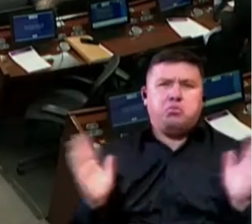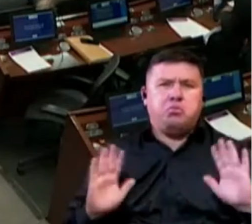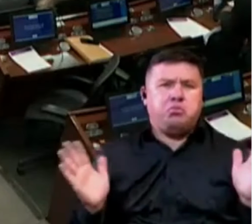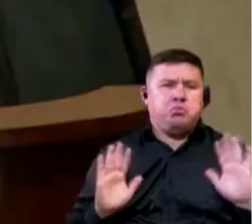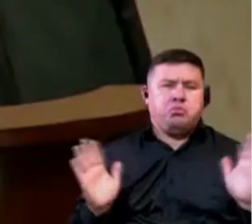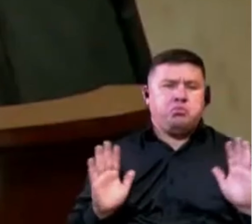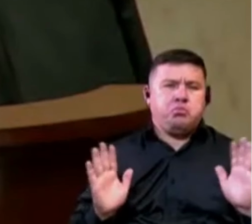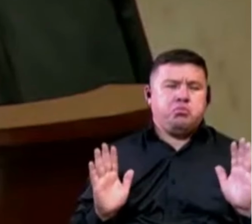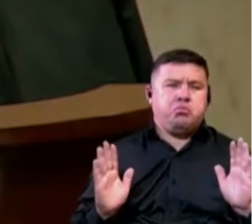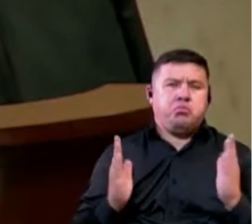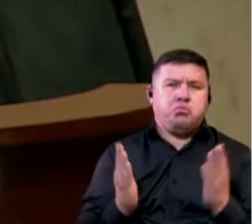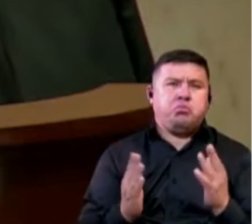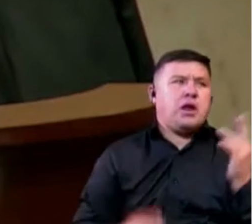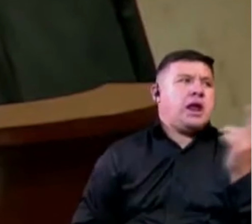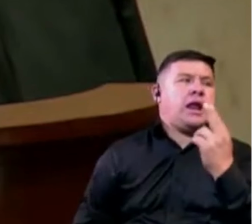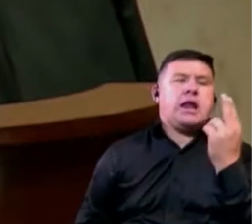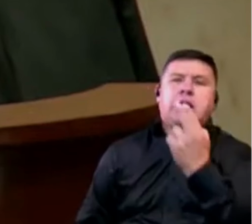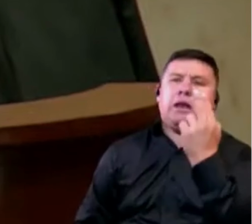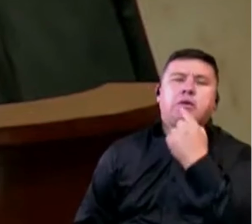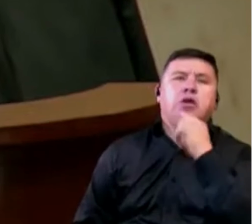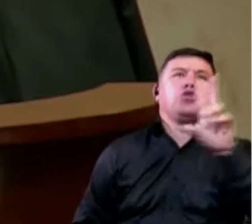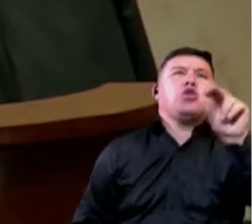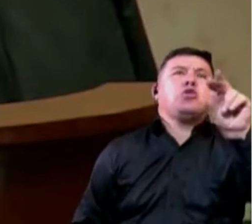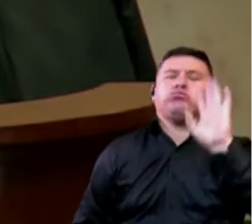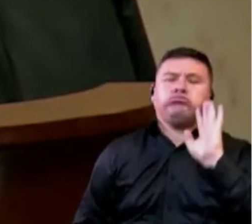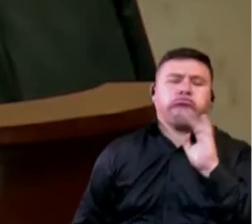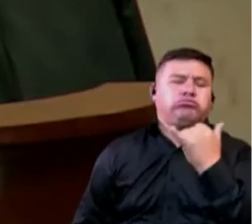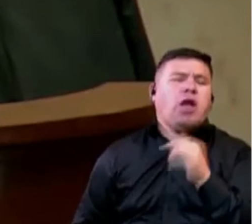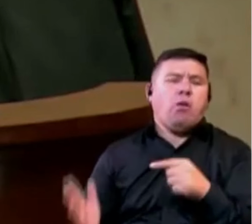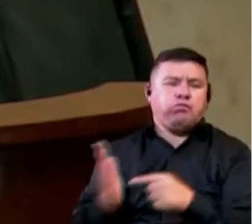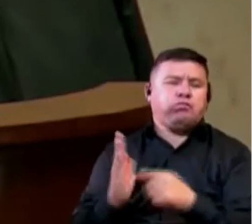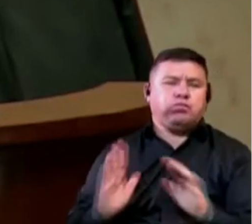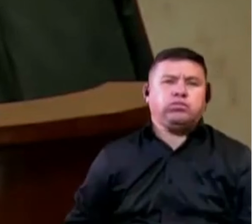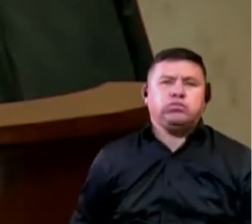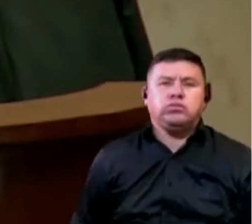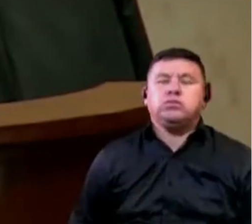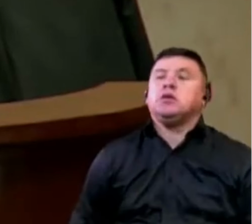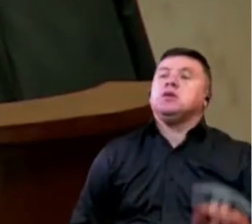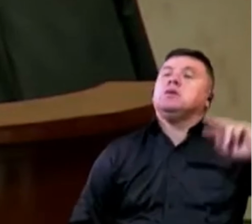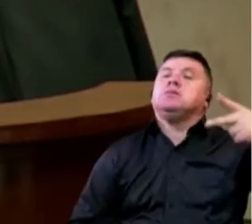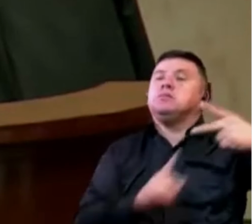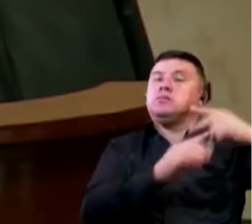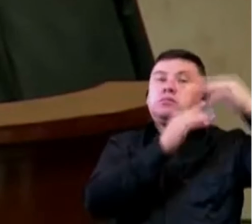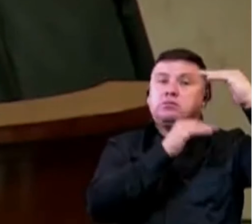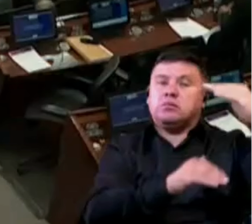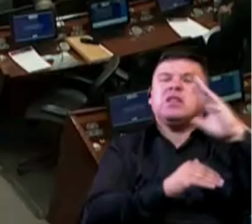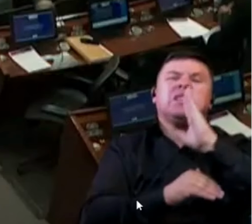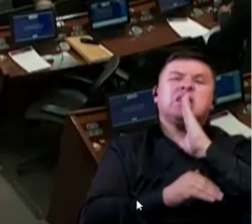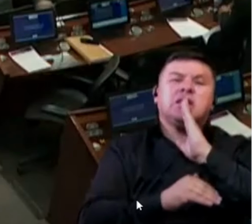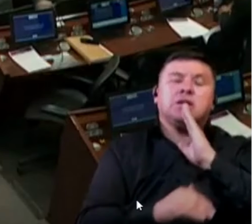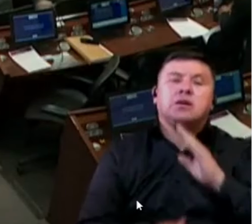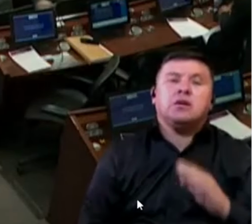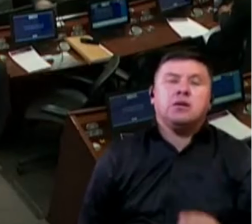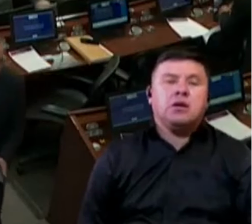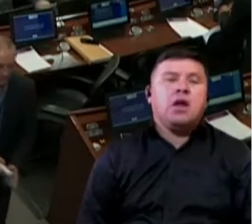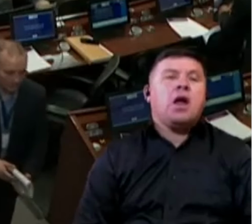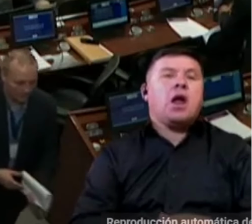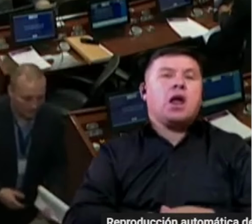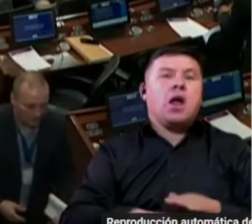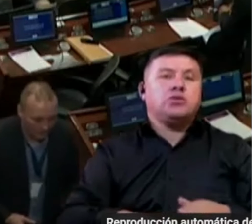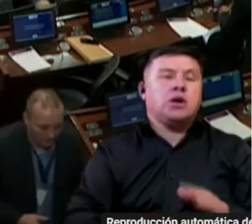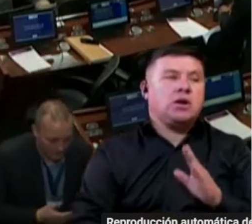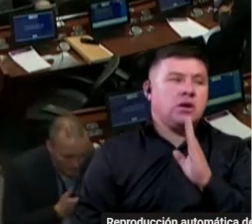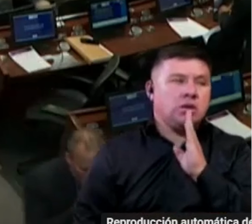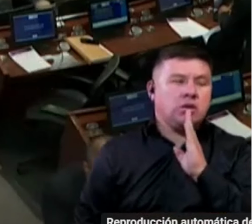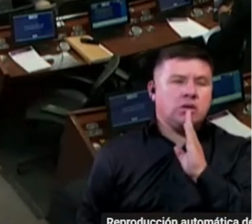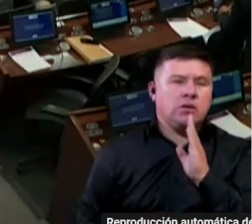003 emitida el 3 de agosto de 2023 de la Mesa Directiva del Congreso de la República, introdujo cambios sustanciales a los criterios y valores fijados